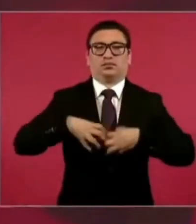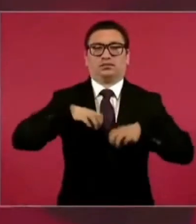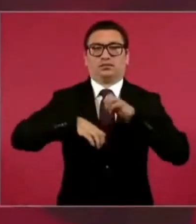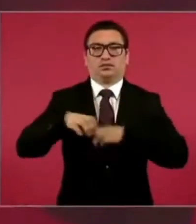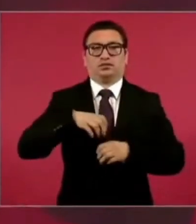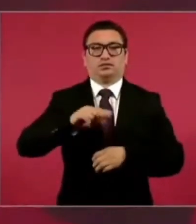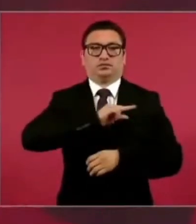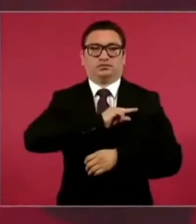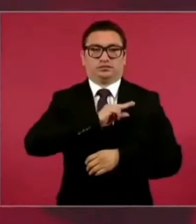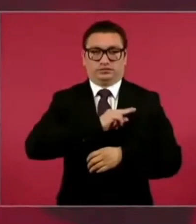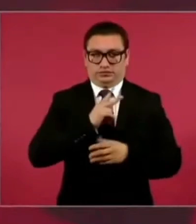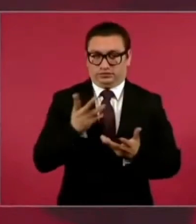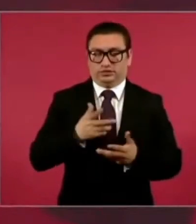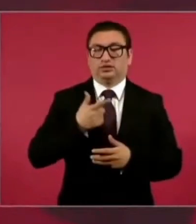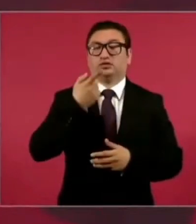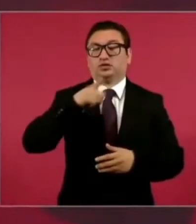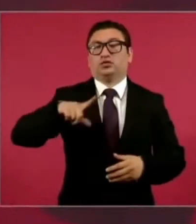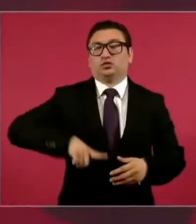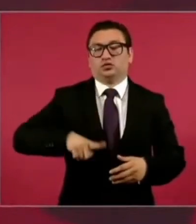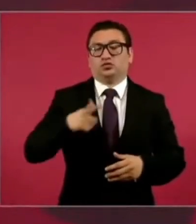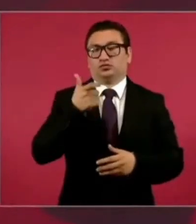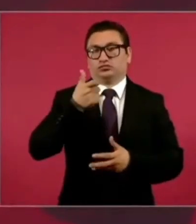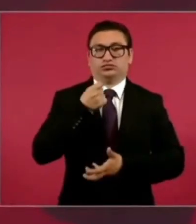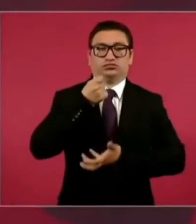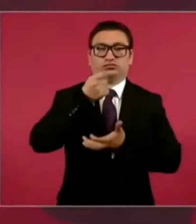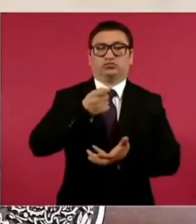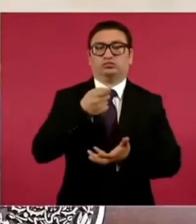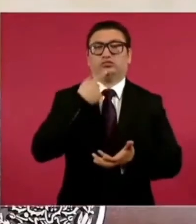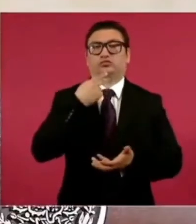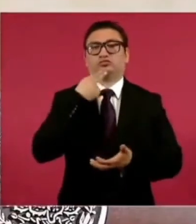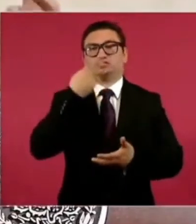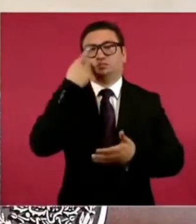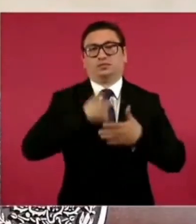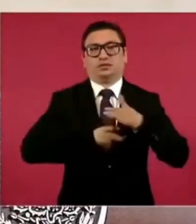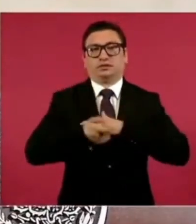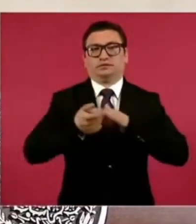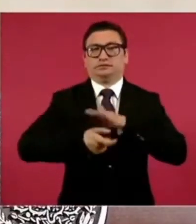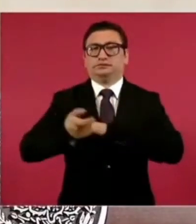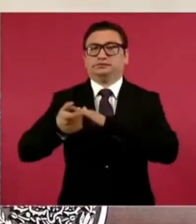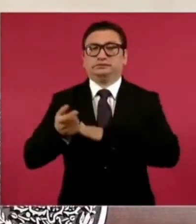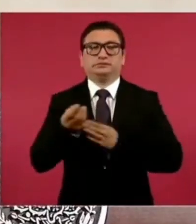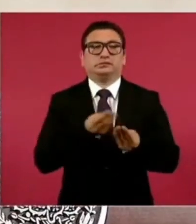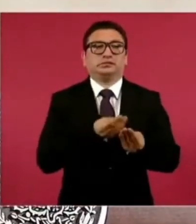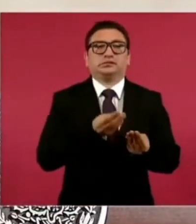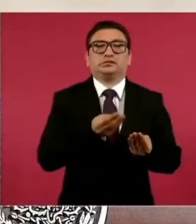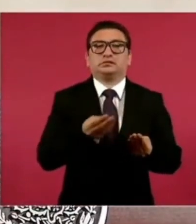Y el presupuesto pues servía para maiciar,